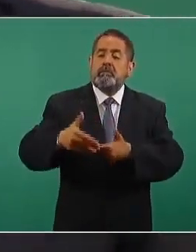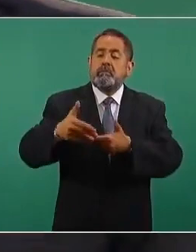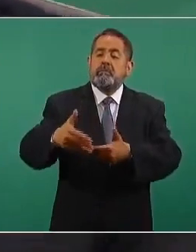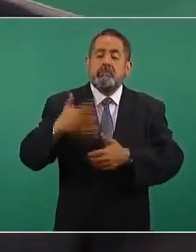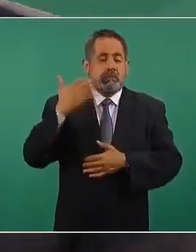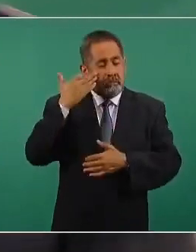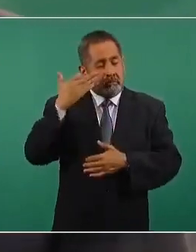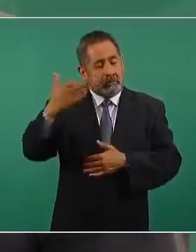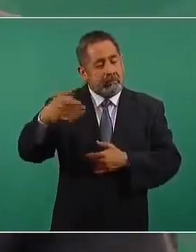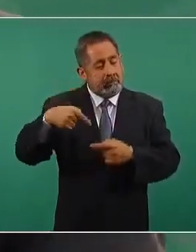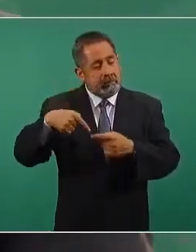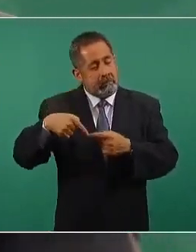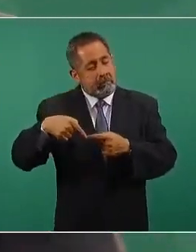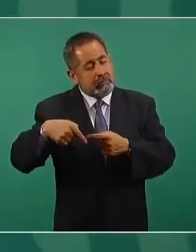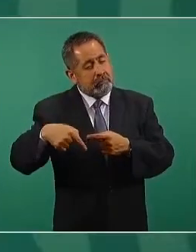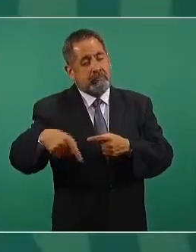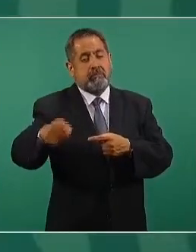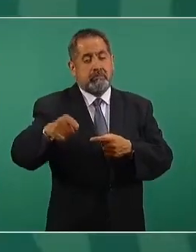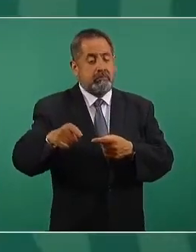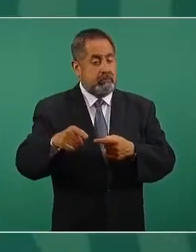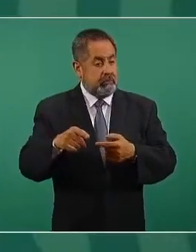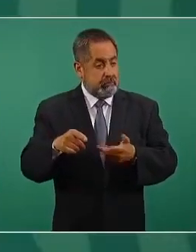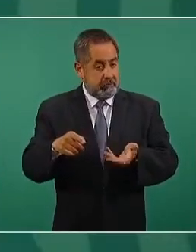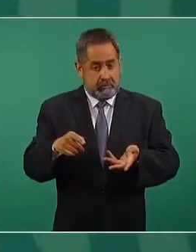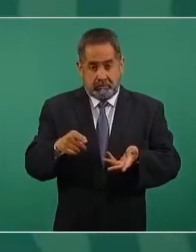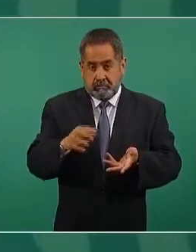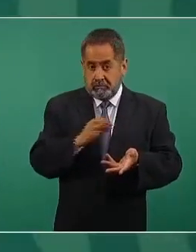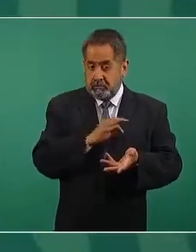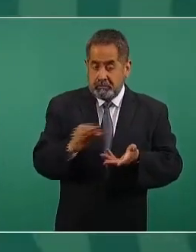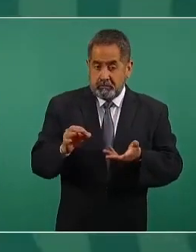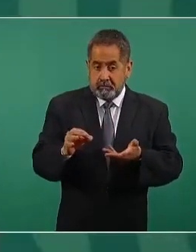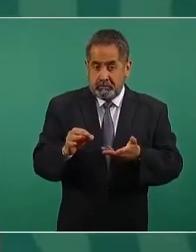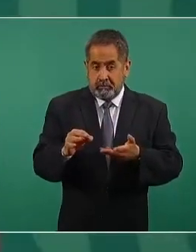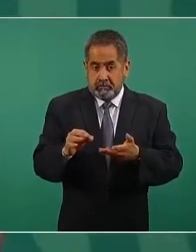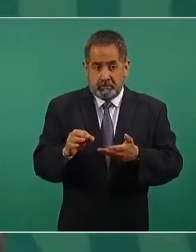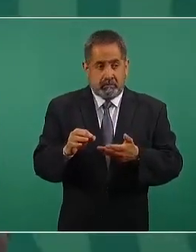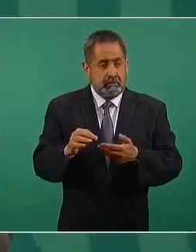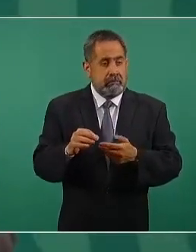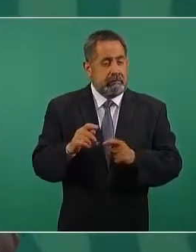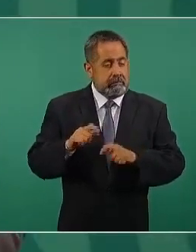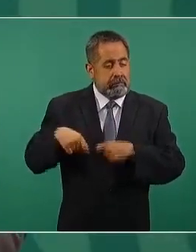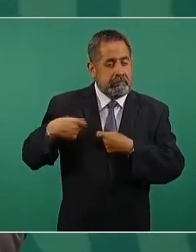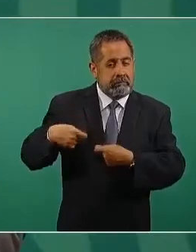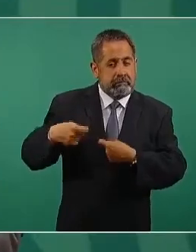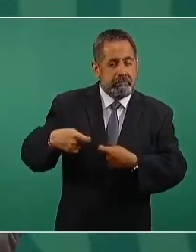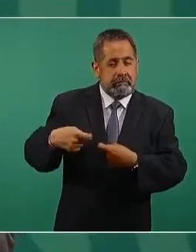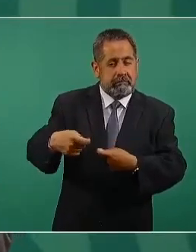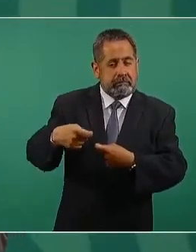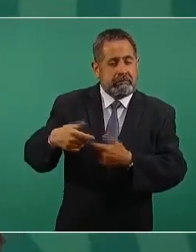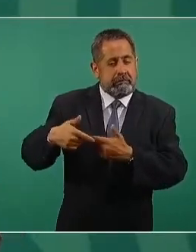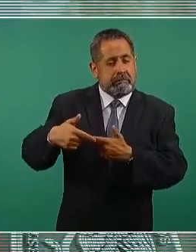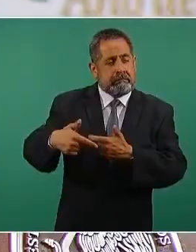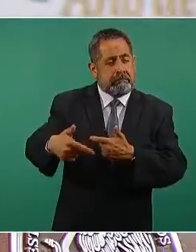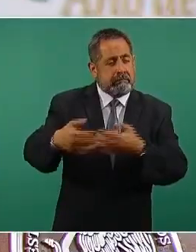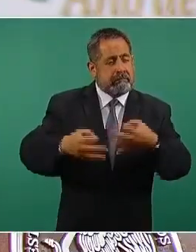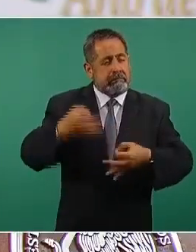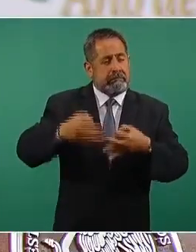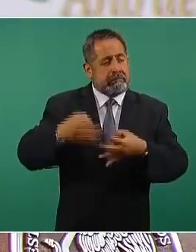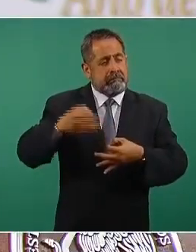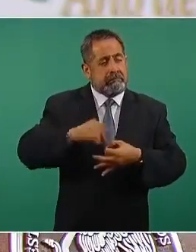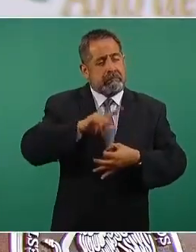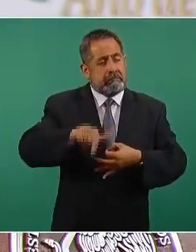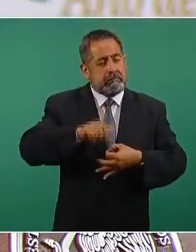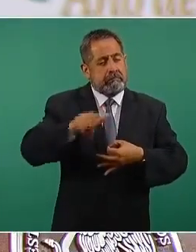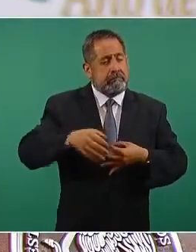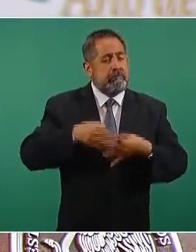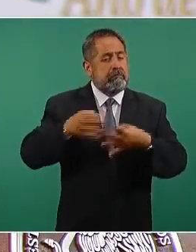lo alarguen, lo pateen, como se dice coloquialmente, que